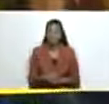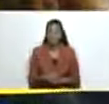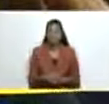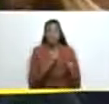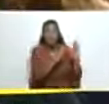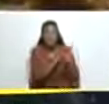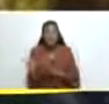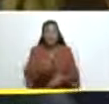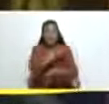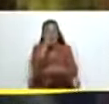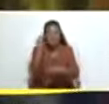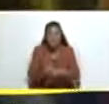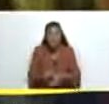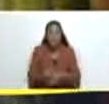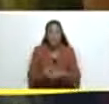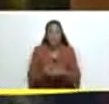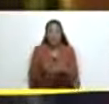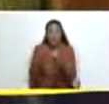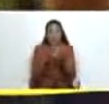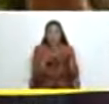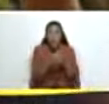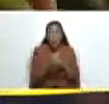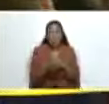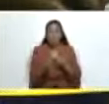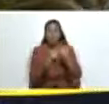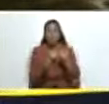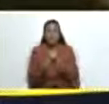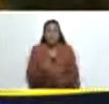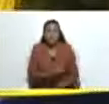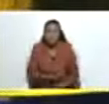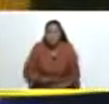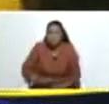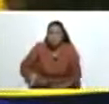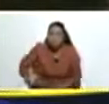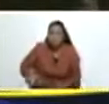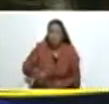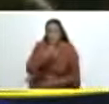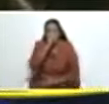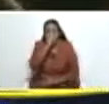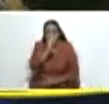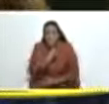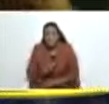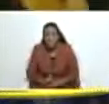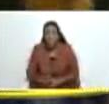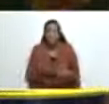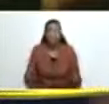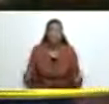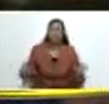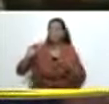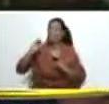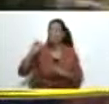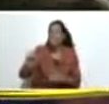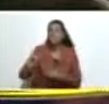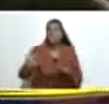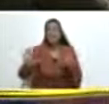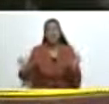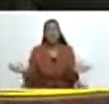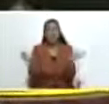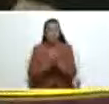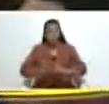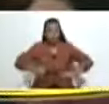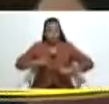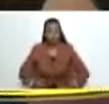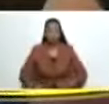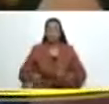Plan Nacional de Vulnerabilidad Nutricional Cero, a efecto de garantizar el pleno derecho a la alimentación, que ha sido un blanco de